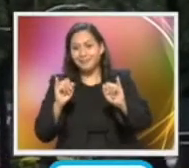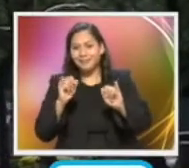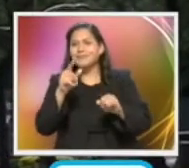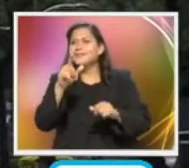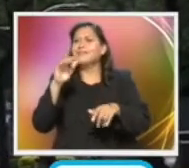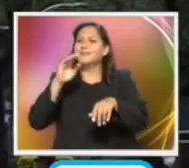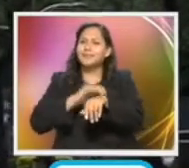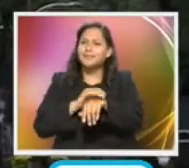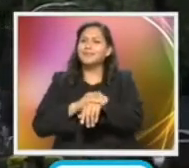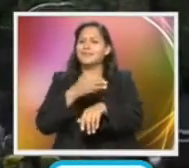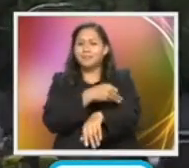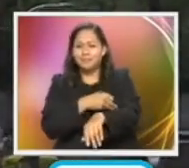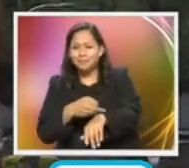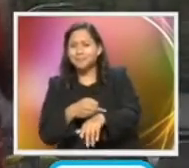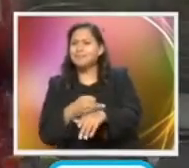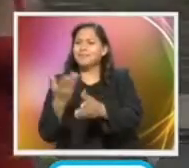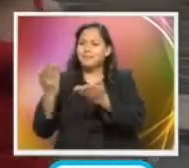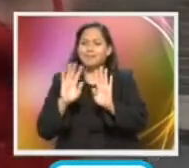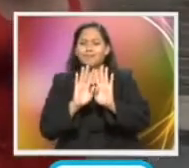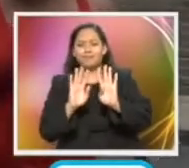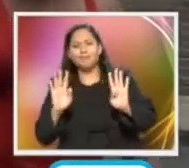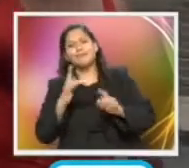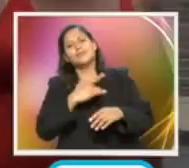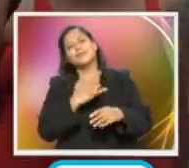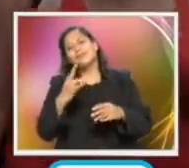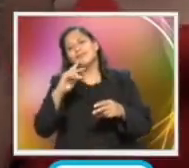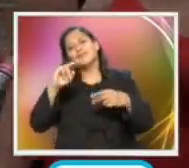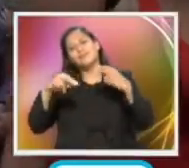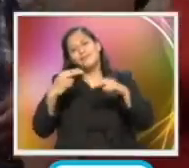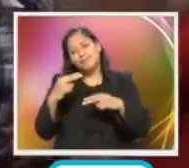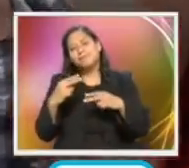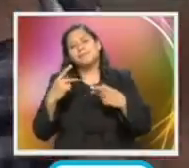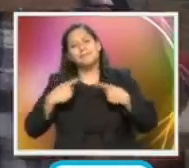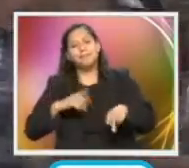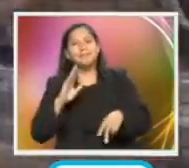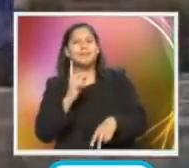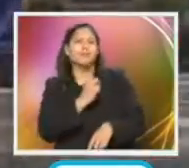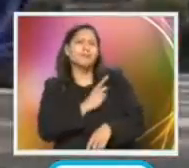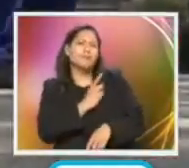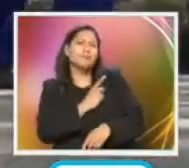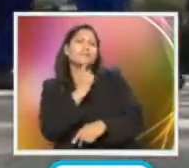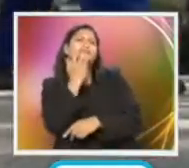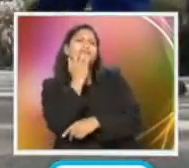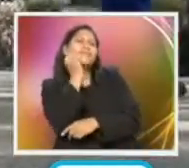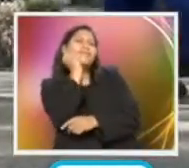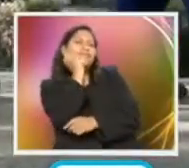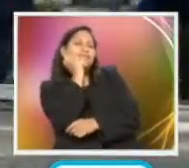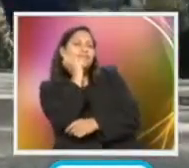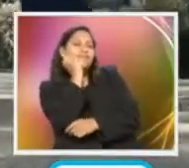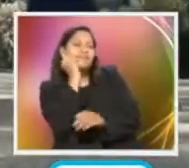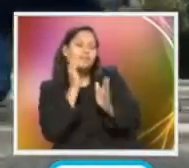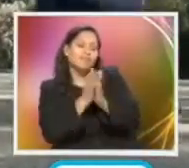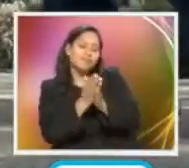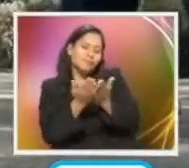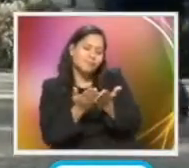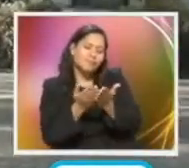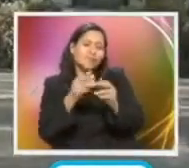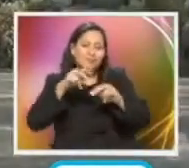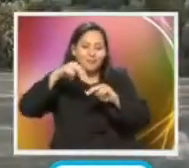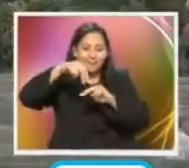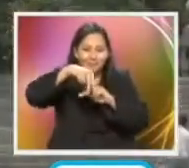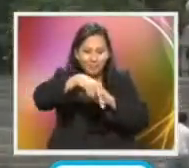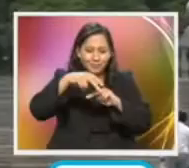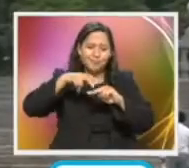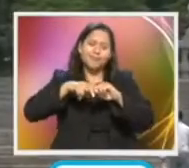recibe a amigos, familias enteras, enamorados, personas más solitarias que disfrutan de leer un buen libro en los escalones de